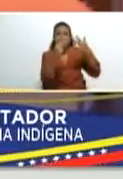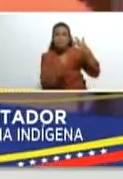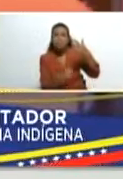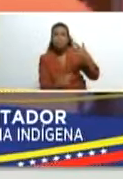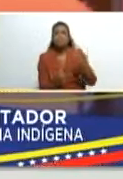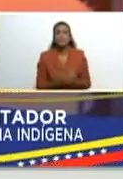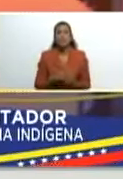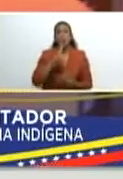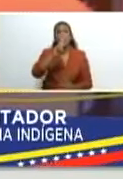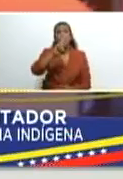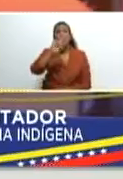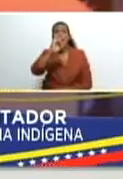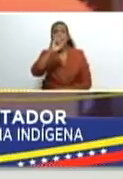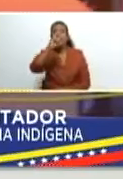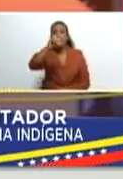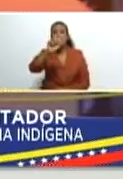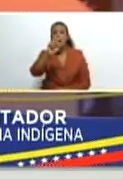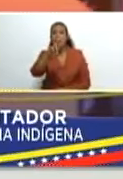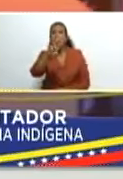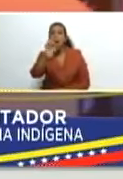de Urimare,